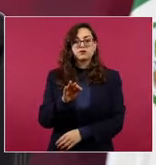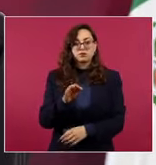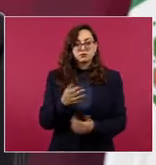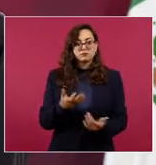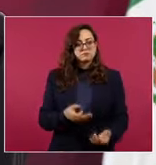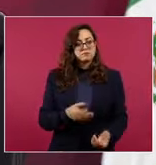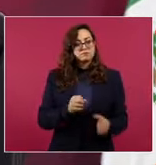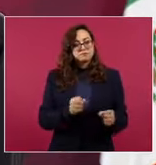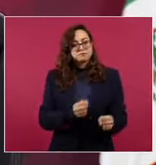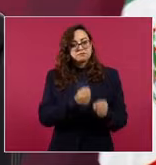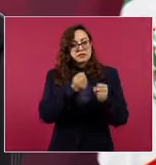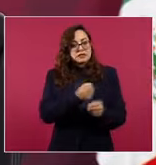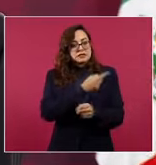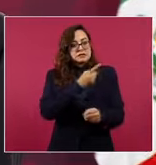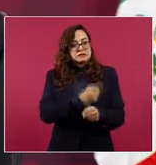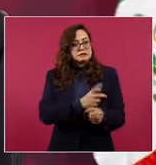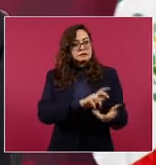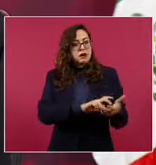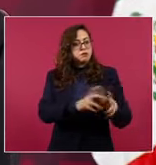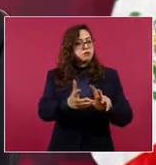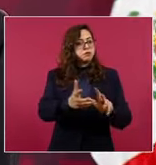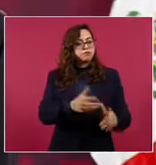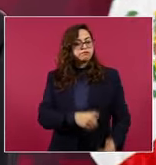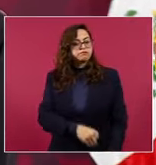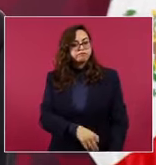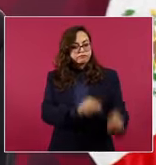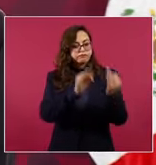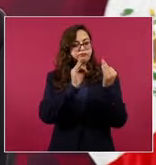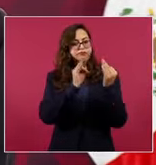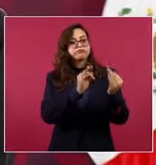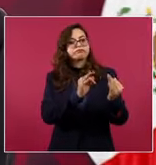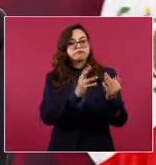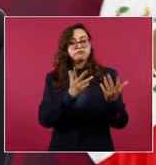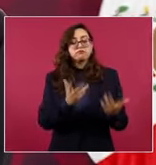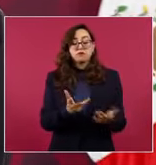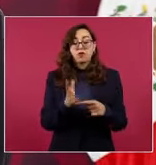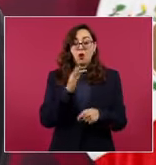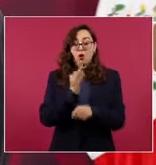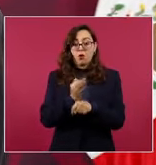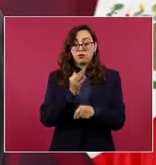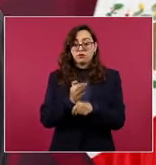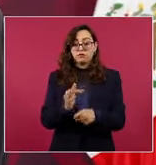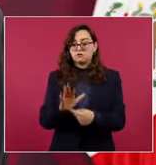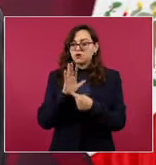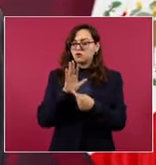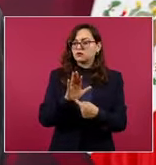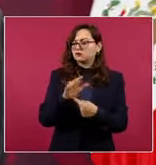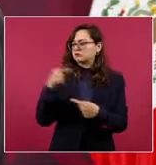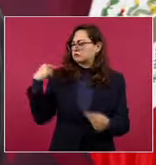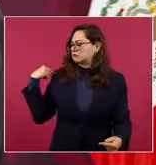de la violencia. Pero van a ver ahora los resultados, van a